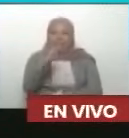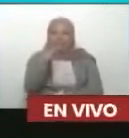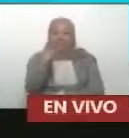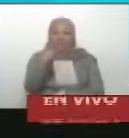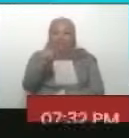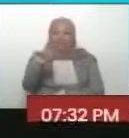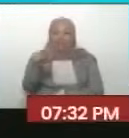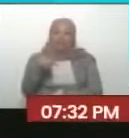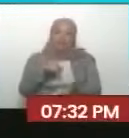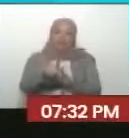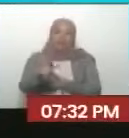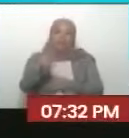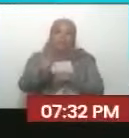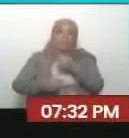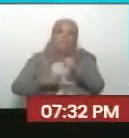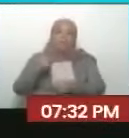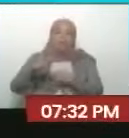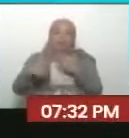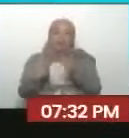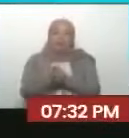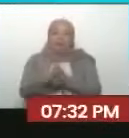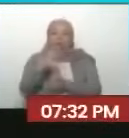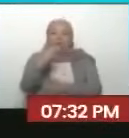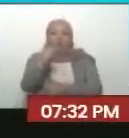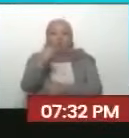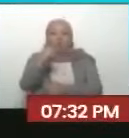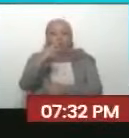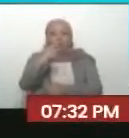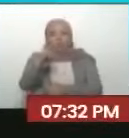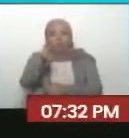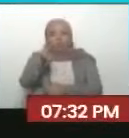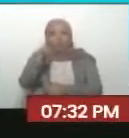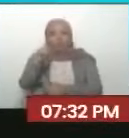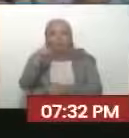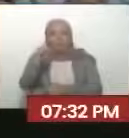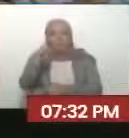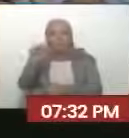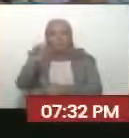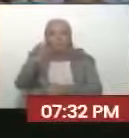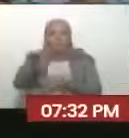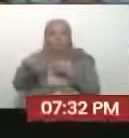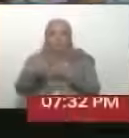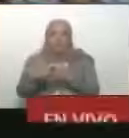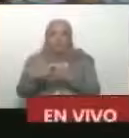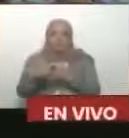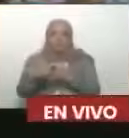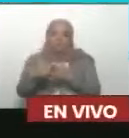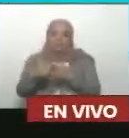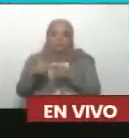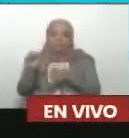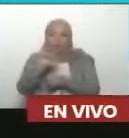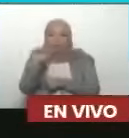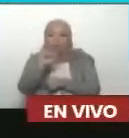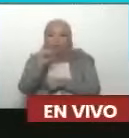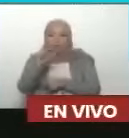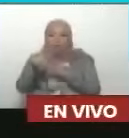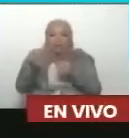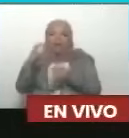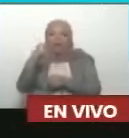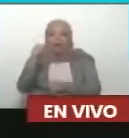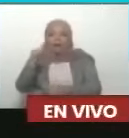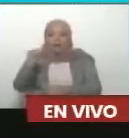autobús. Y llegaba a Ocumare de la Costa. Y de Ocumare de la Costa, un carrito por puesto hasta